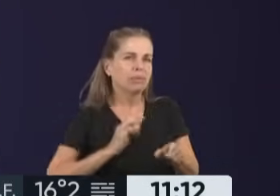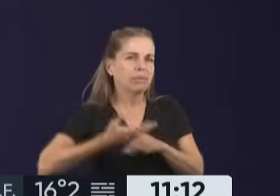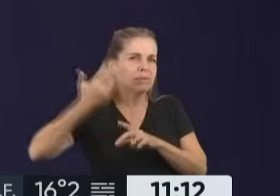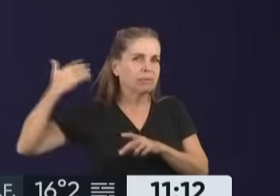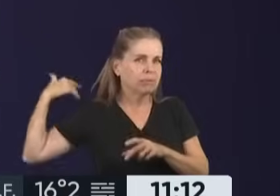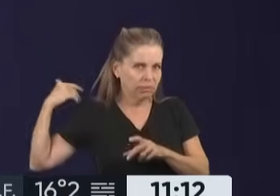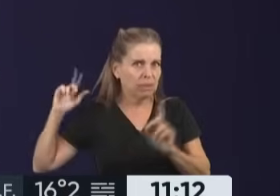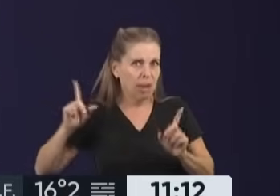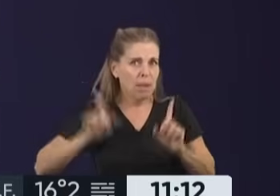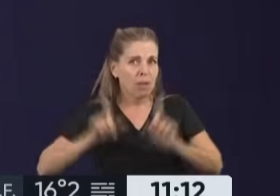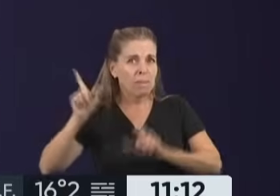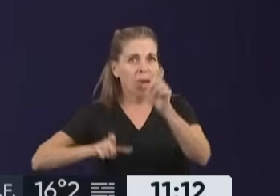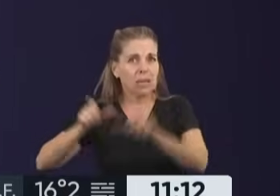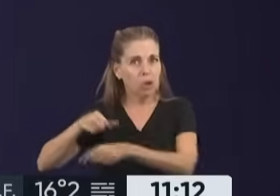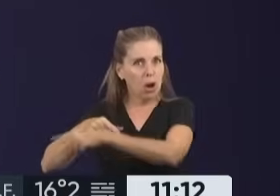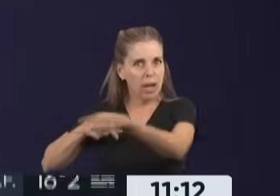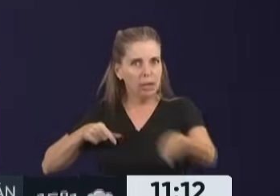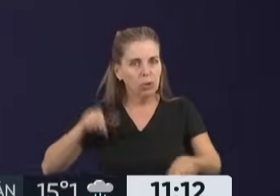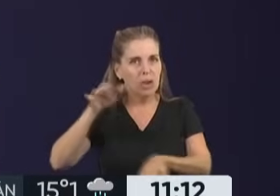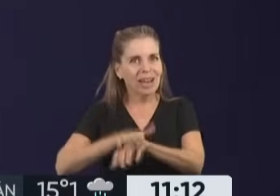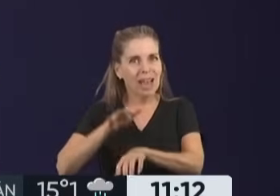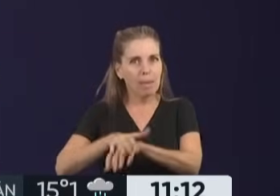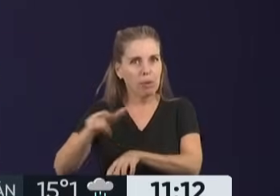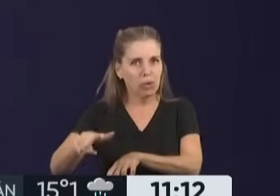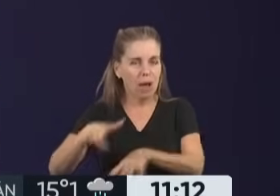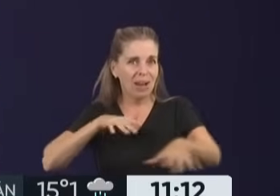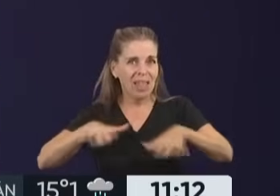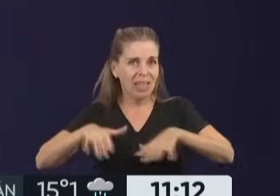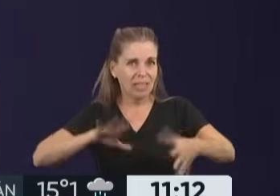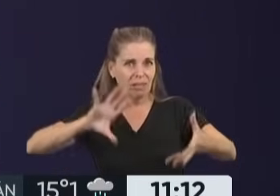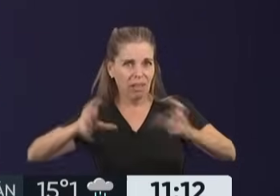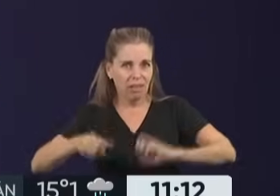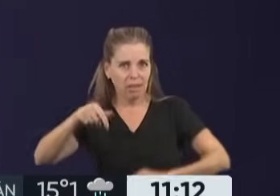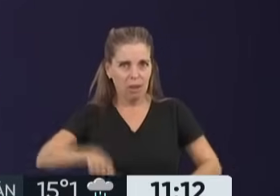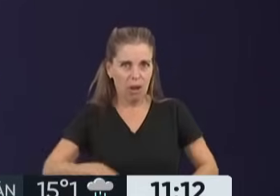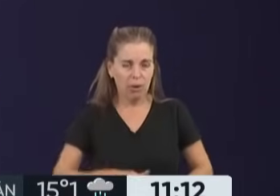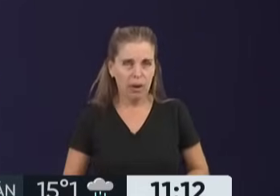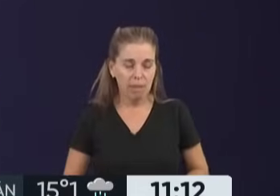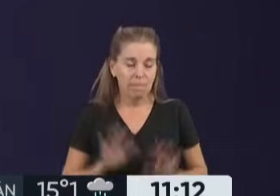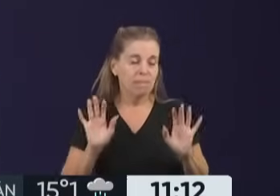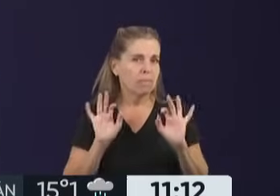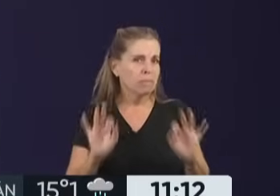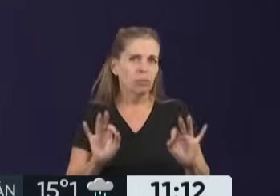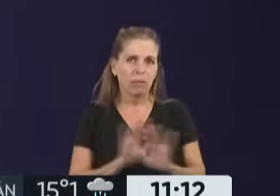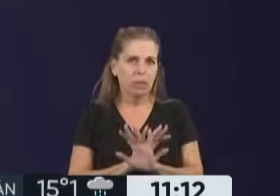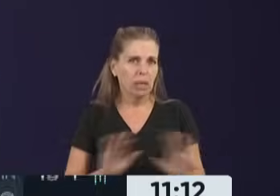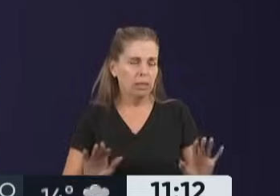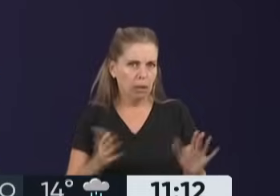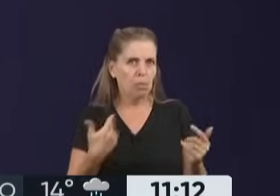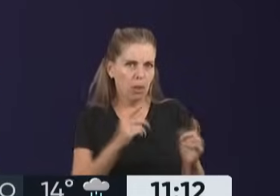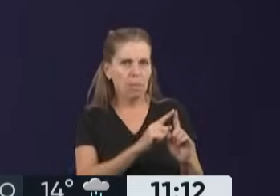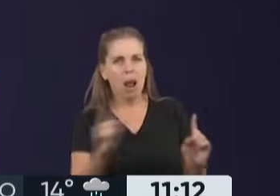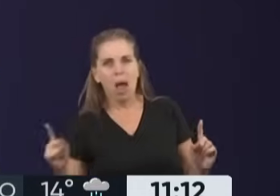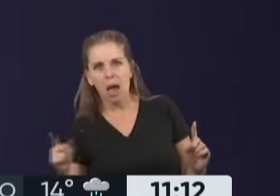son gran parte, si no totalmente responsables de la situación que hoy viven los argentinos. Así que más que eso me puedo extender un poco